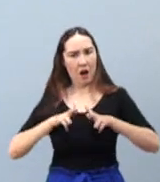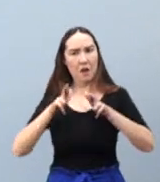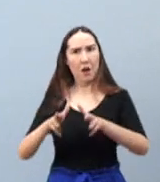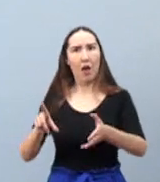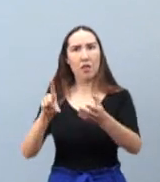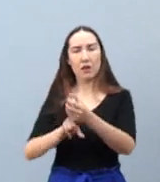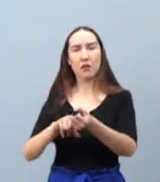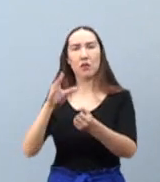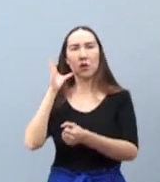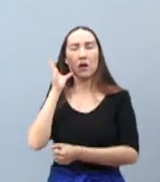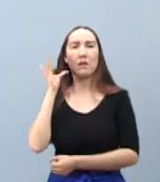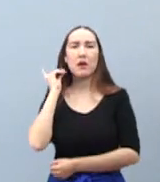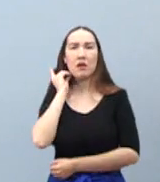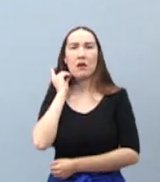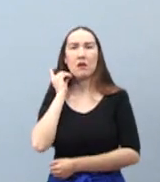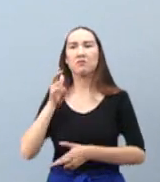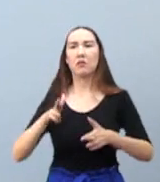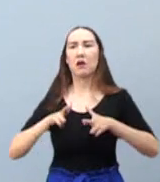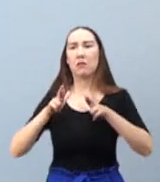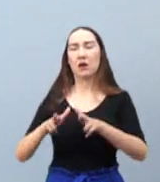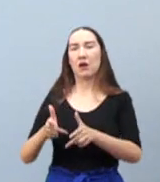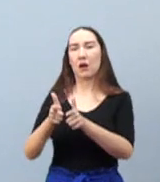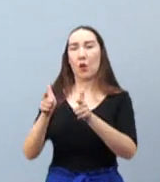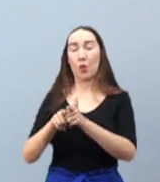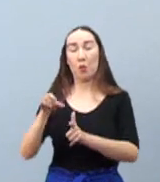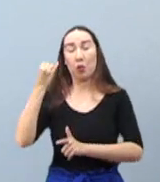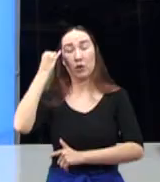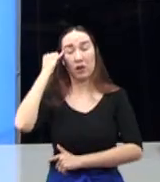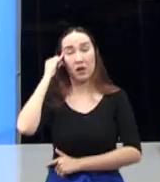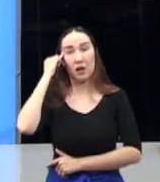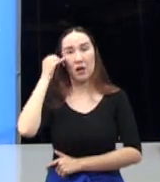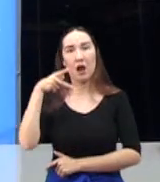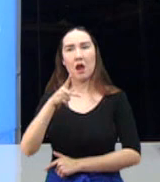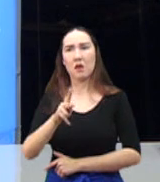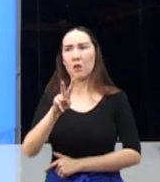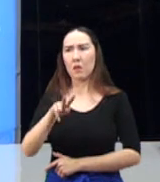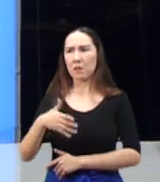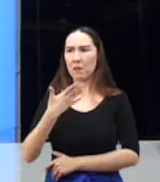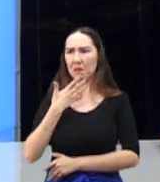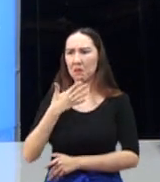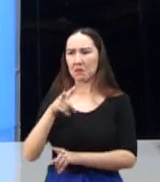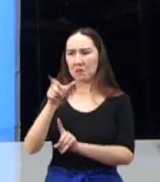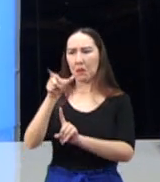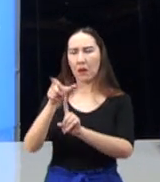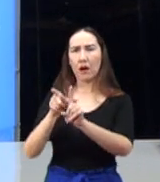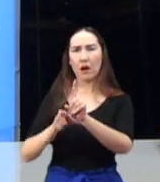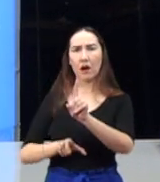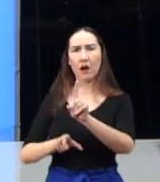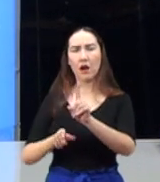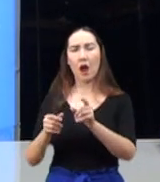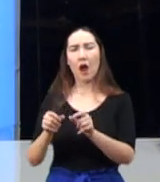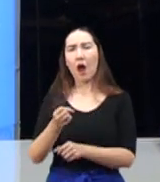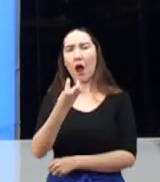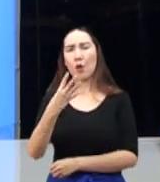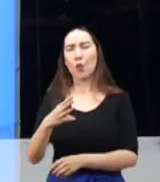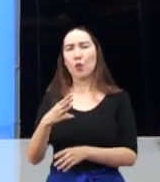del Estado a los pueblos y comunidades indígenas. Prácticamente era algo atractivo. De hecho, varios